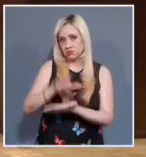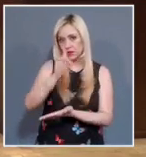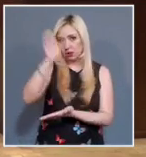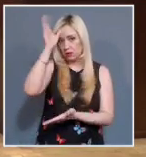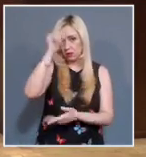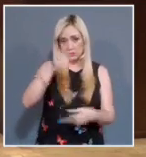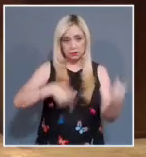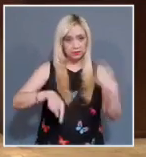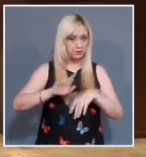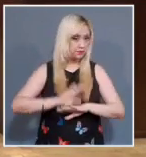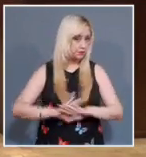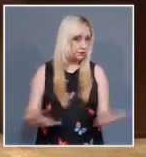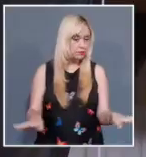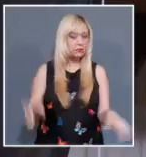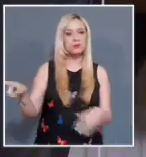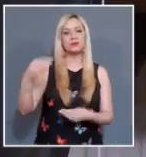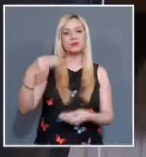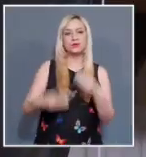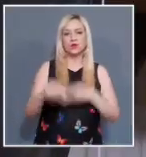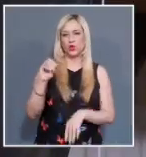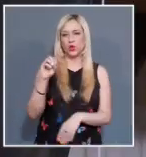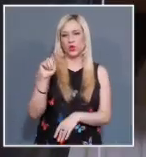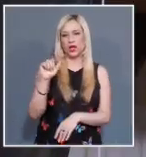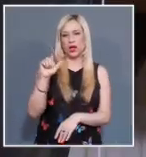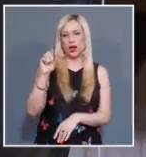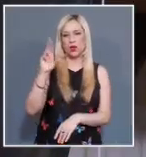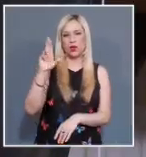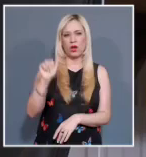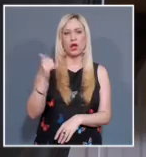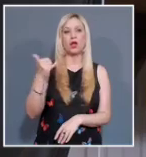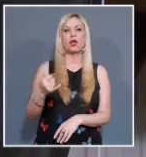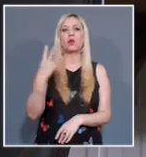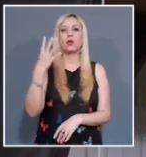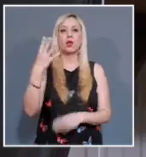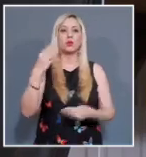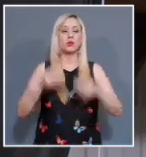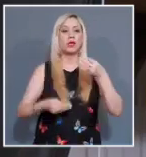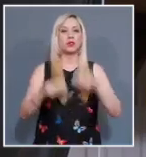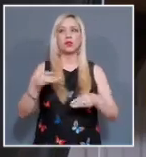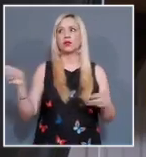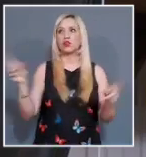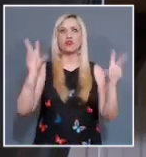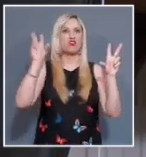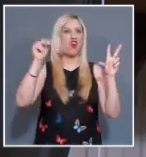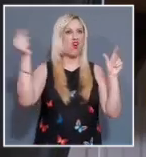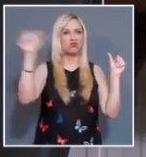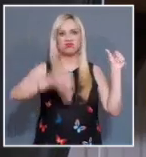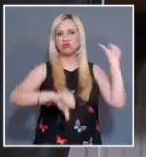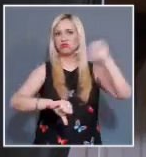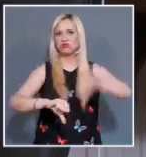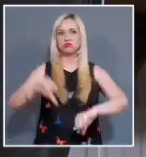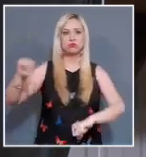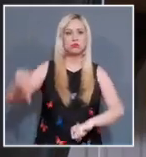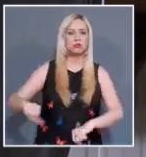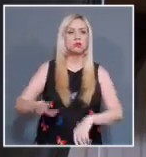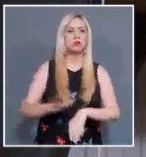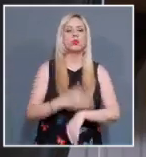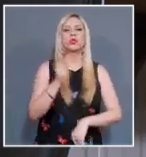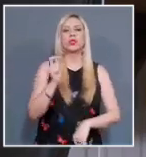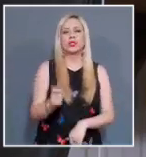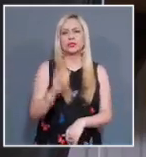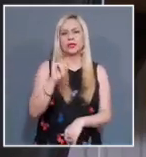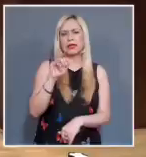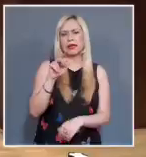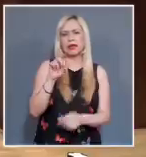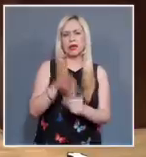Yanina ha votado en contra por cuatro magistrados proponía revocar la resolución del Consejo general del INE relativa a la validez